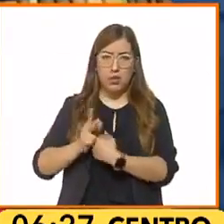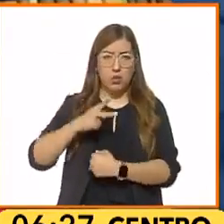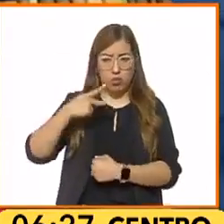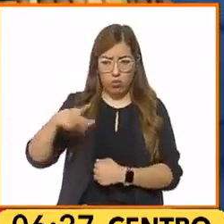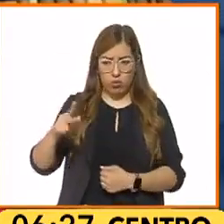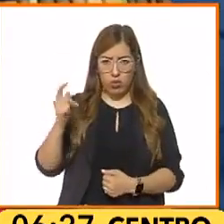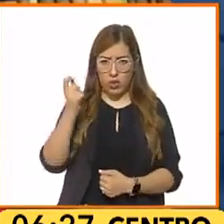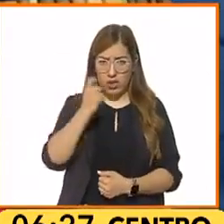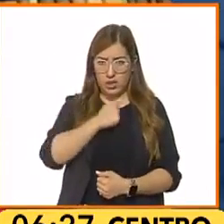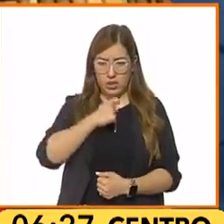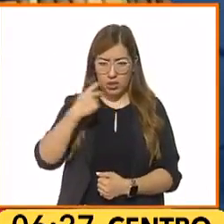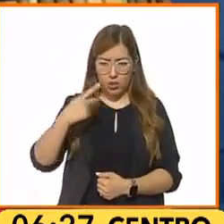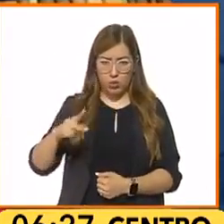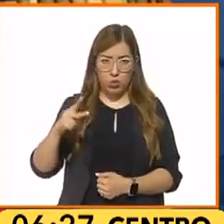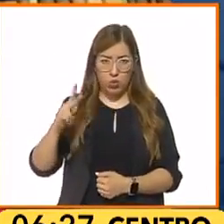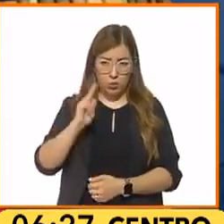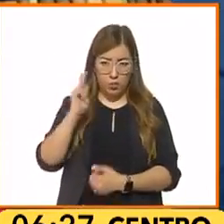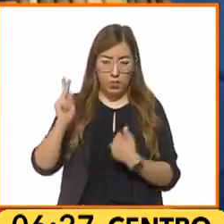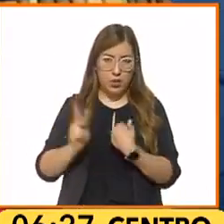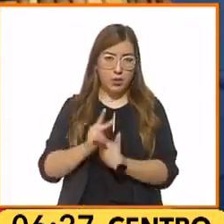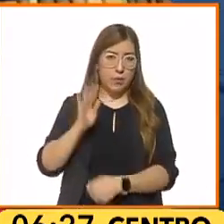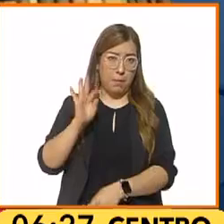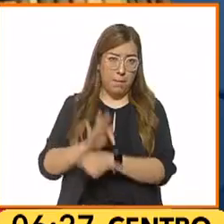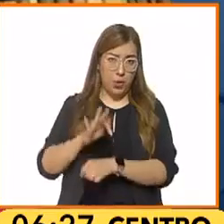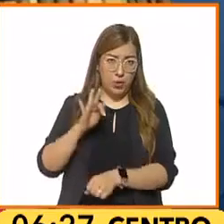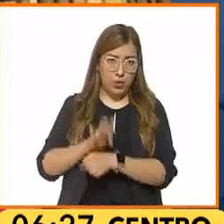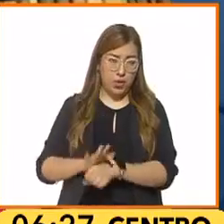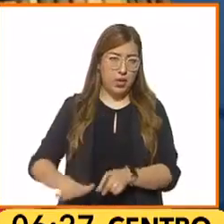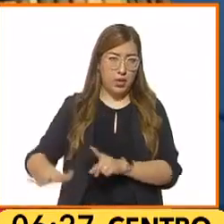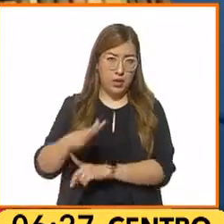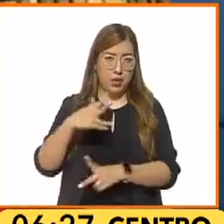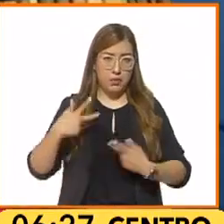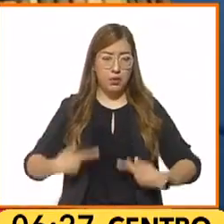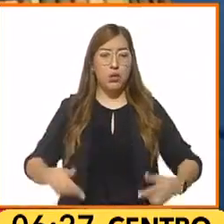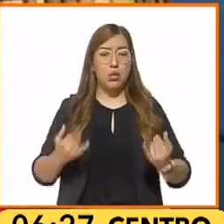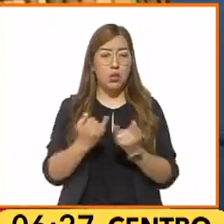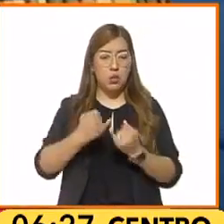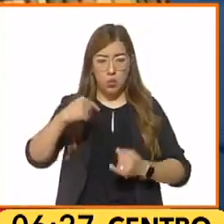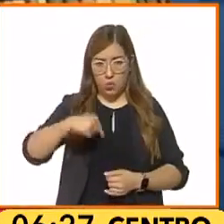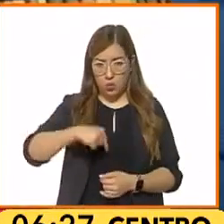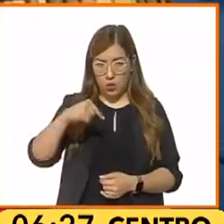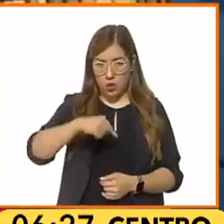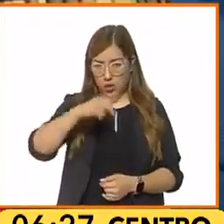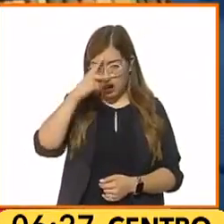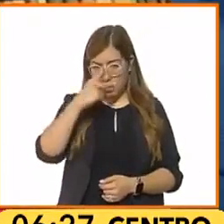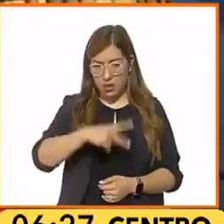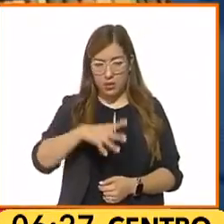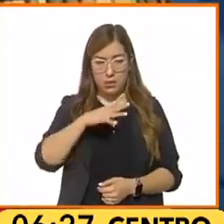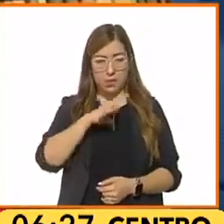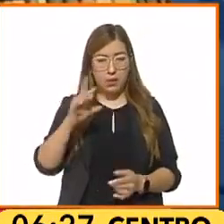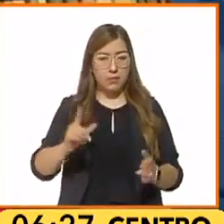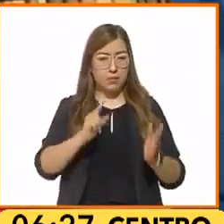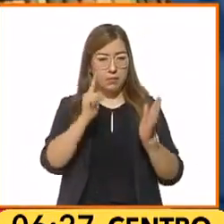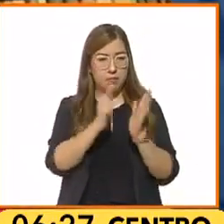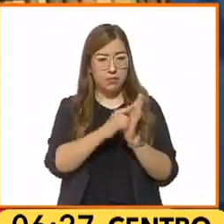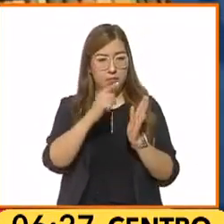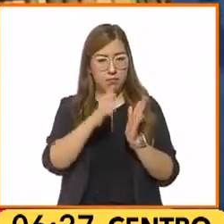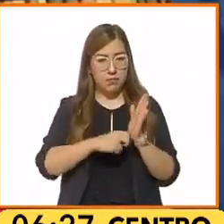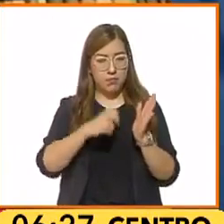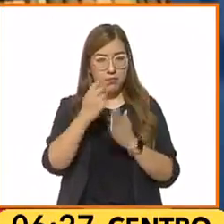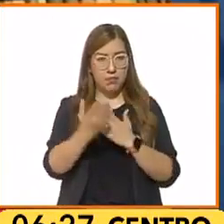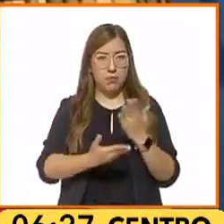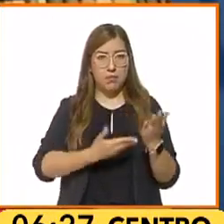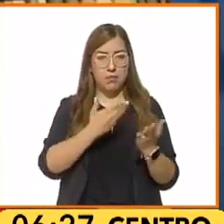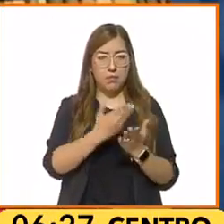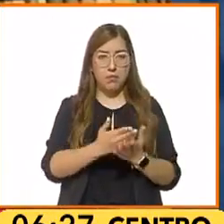identidad nacional, protegen a sus propios habitantes, y eso es lo que se está haciendo al incluir en esta iniciativa estas dos disposiciones.